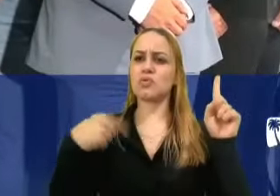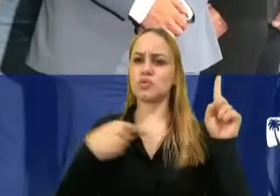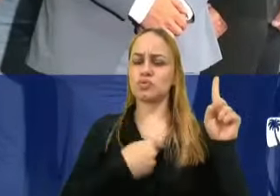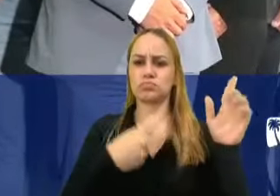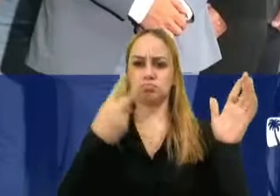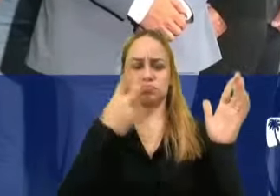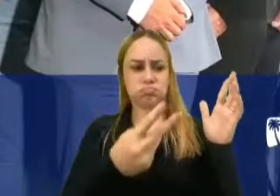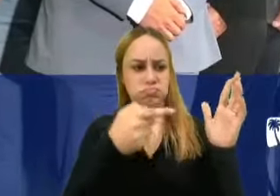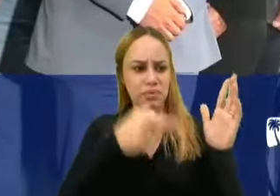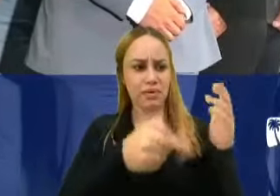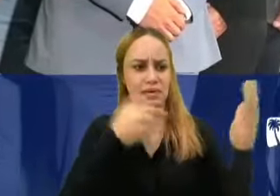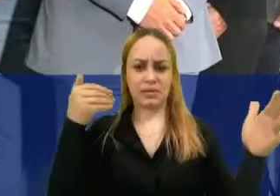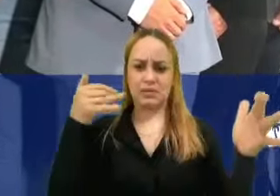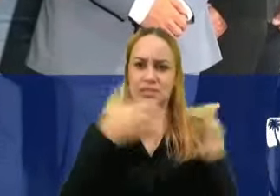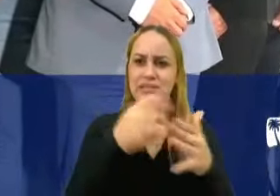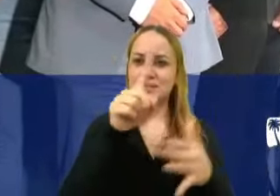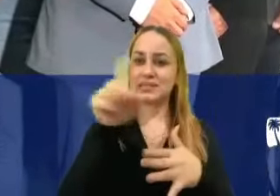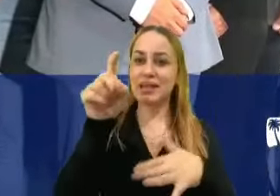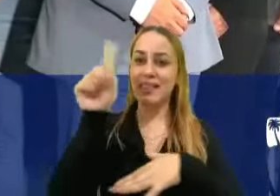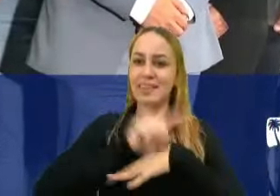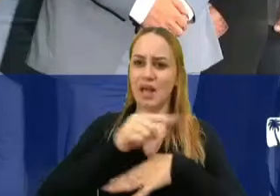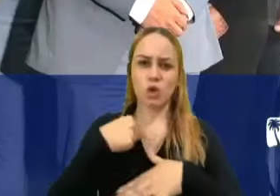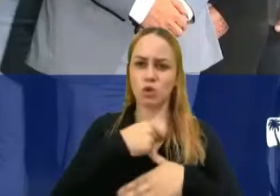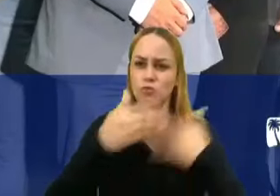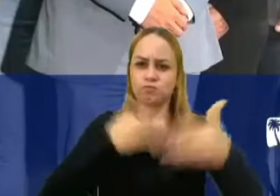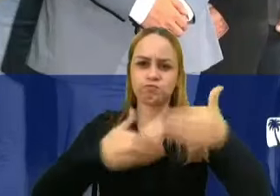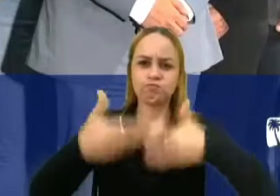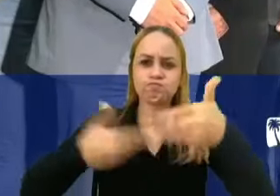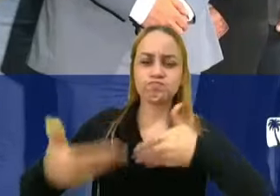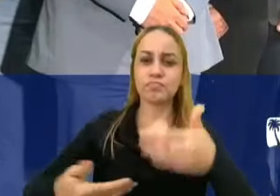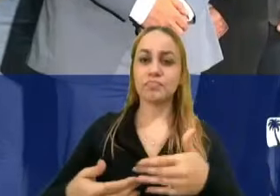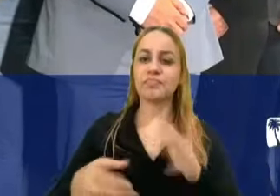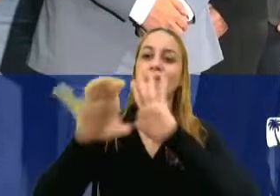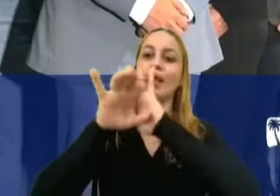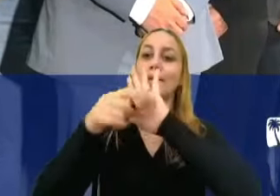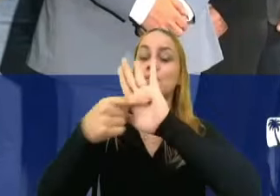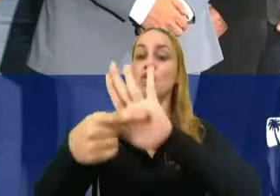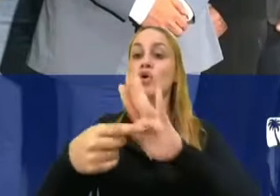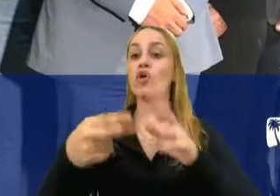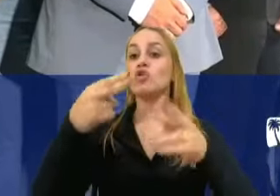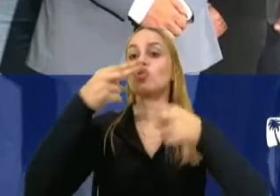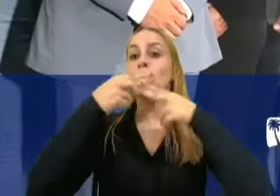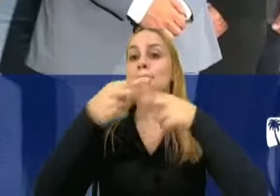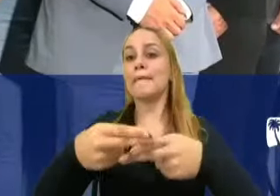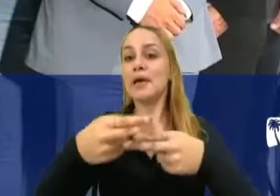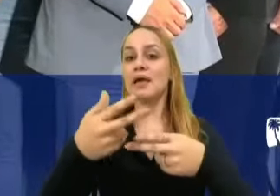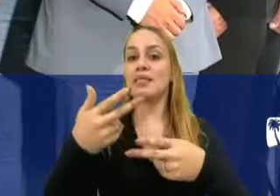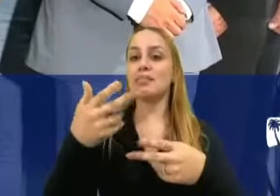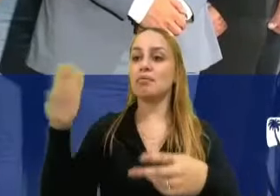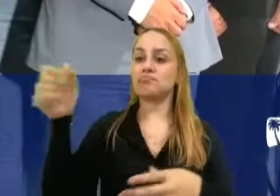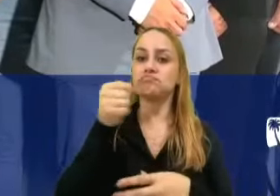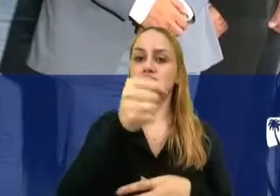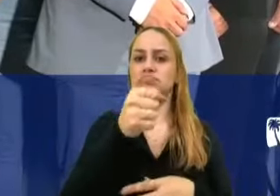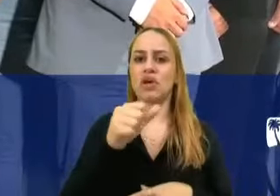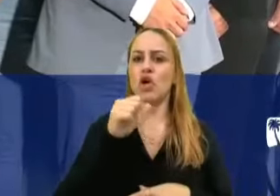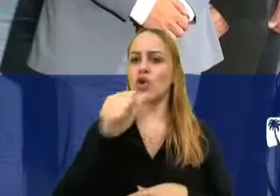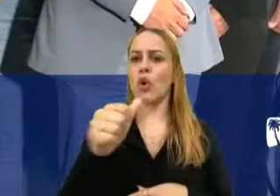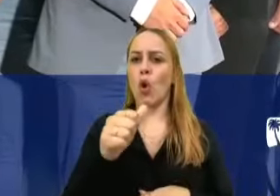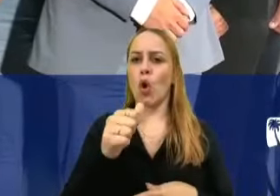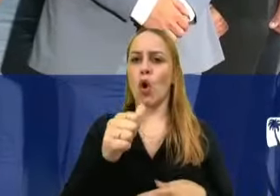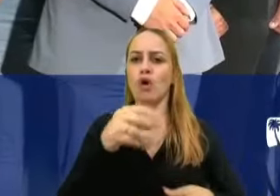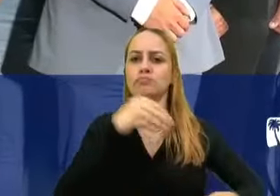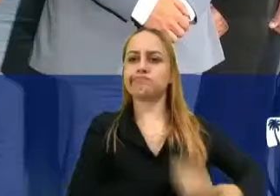agenda la única agenda de este nuevo senado es trabajar por todos aquellos que depositaron su confianza